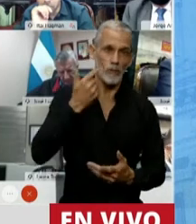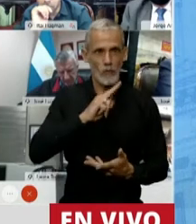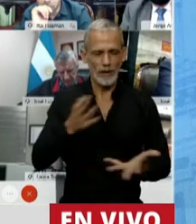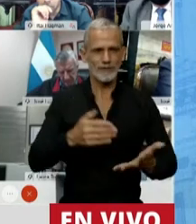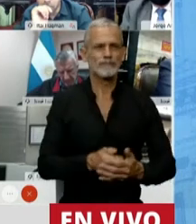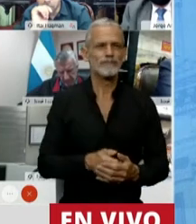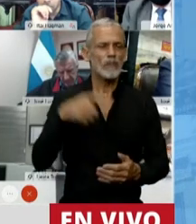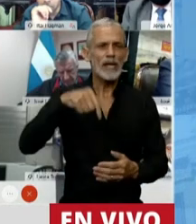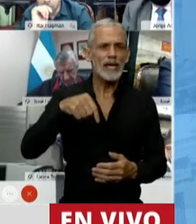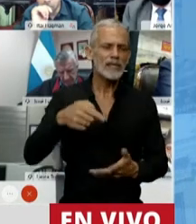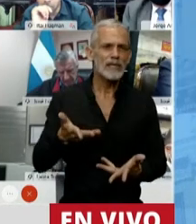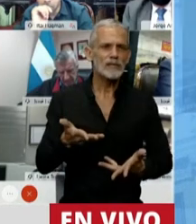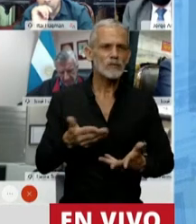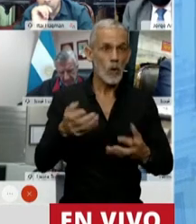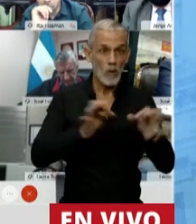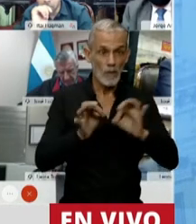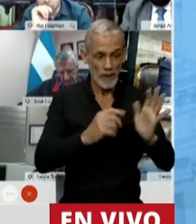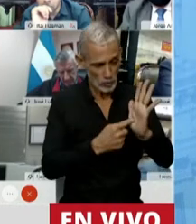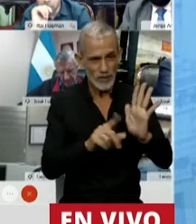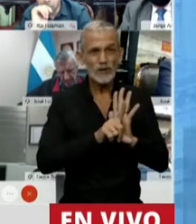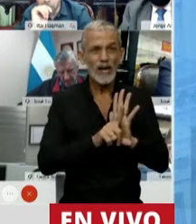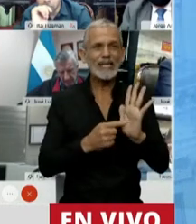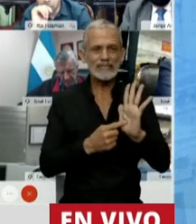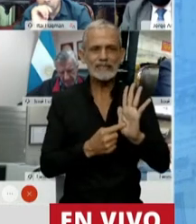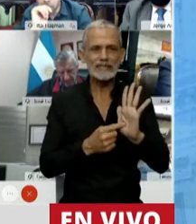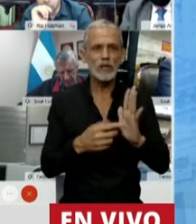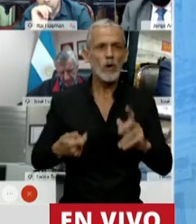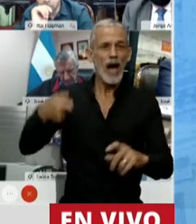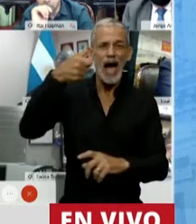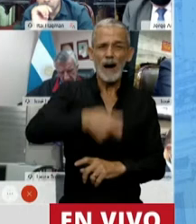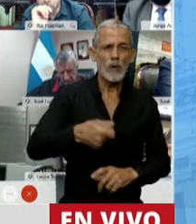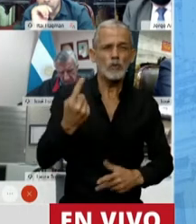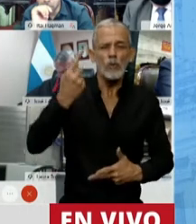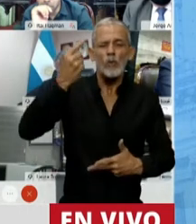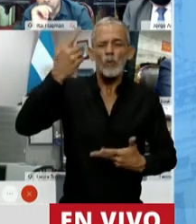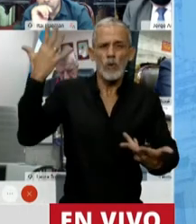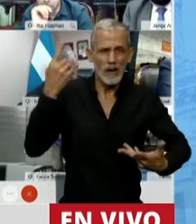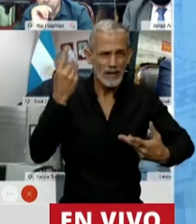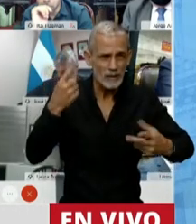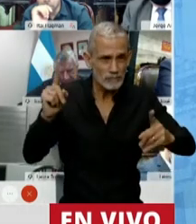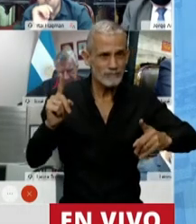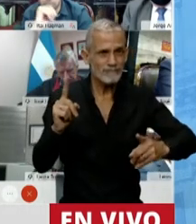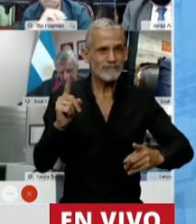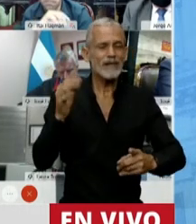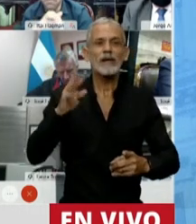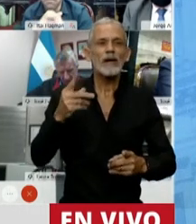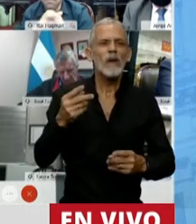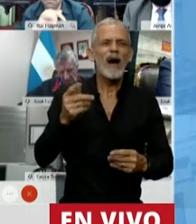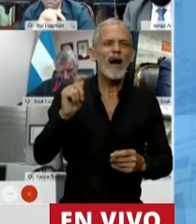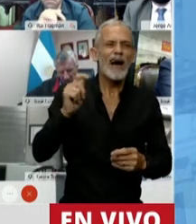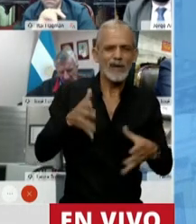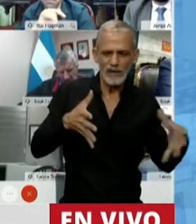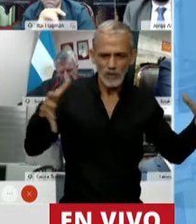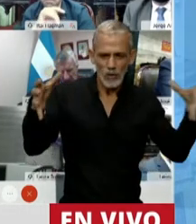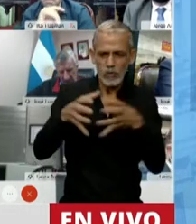creo que este es un proyecto que se trata de un aporte extraordinario que va a alcanzar